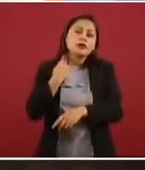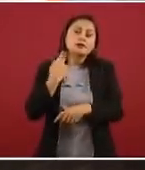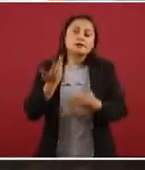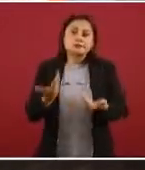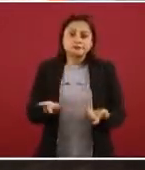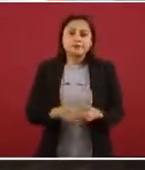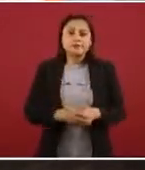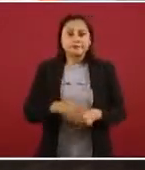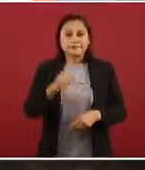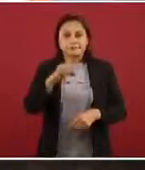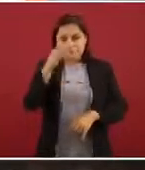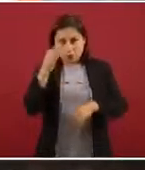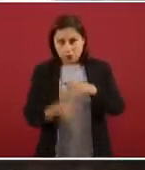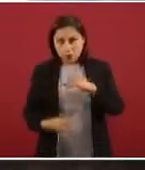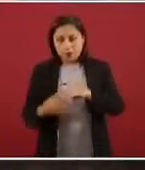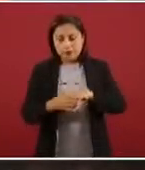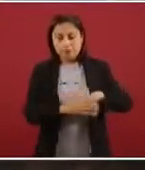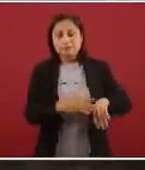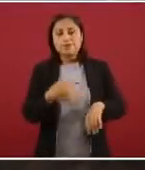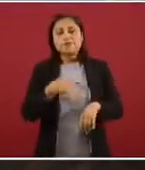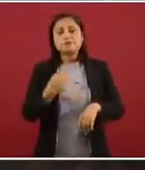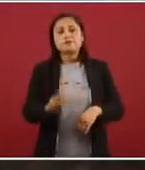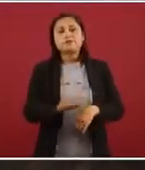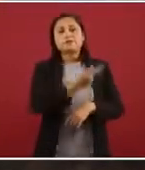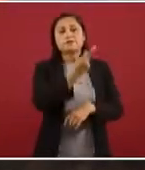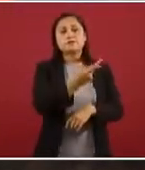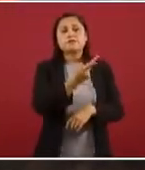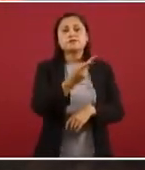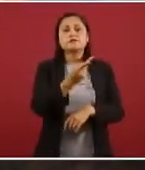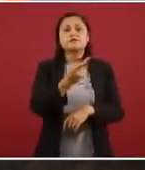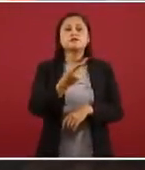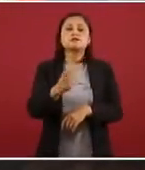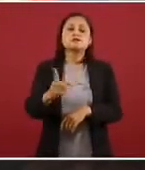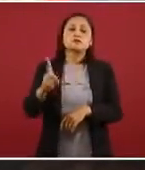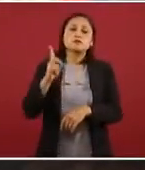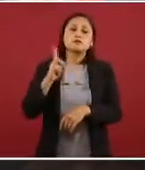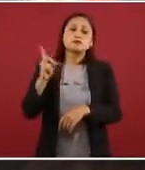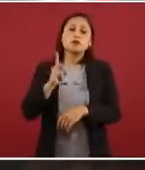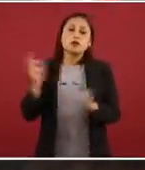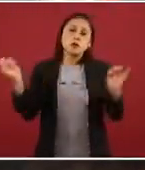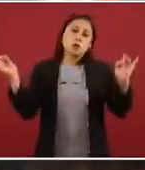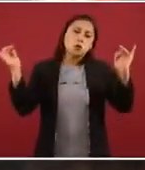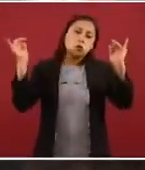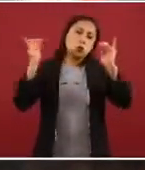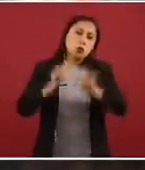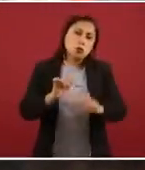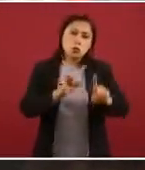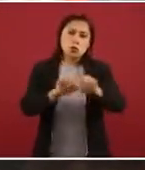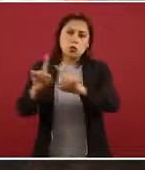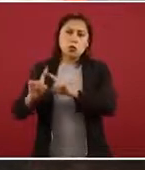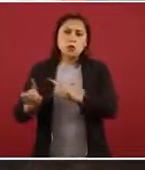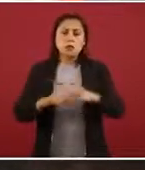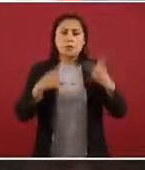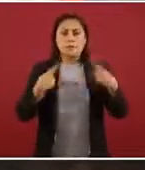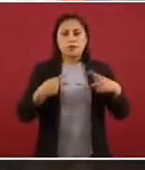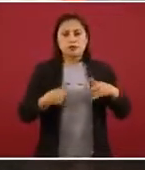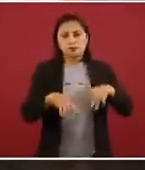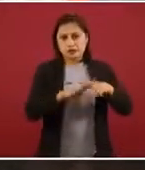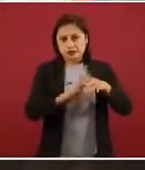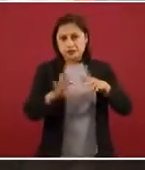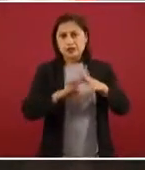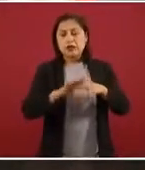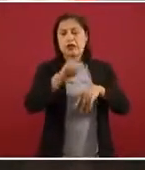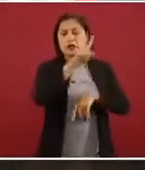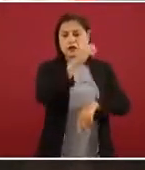unos migrantes de Estados Unidos, vinieron de Nueva York, de Los Ángeles, de Washington, de Texas, y le